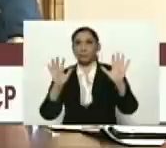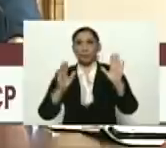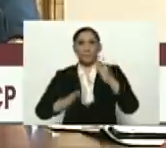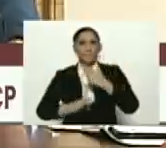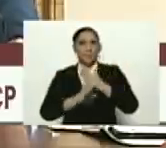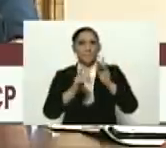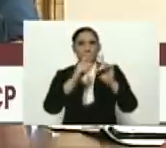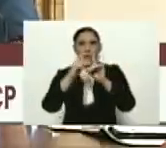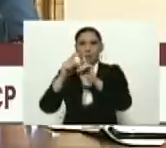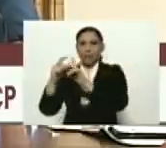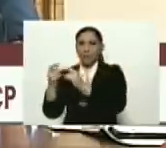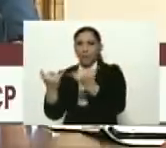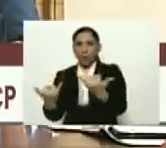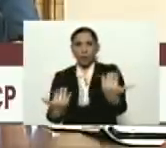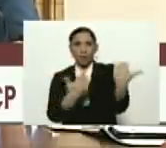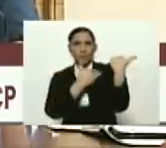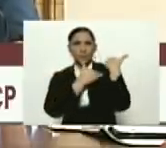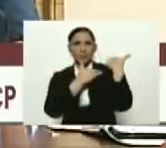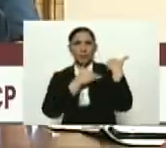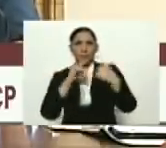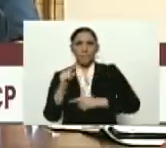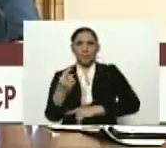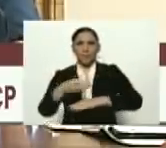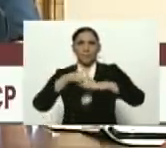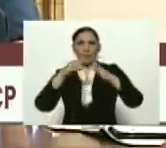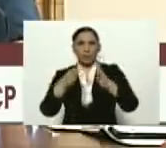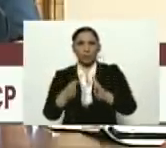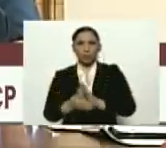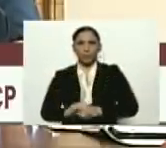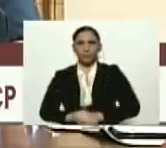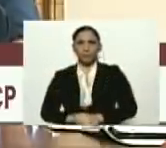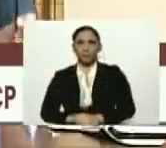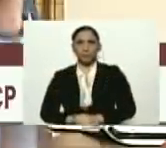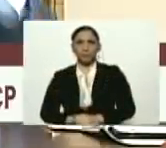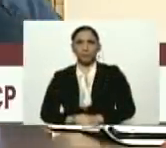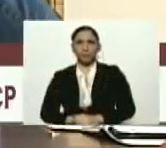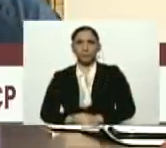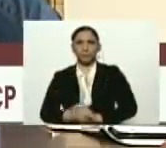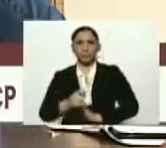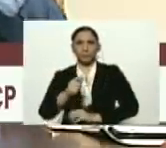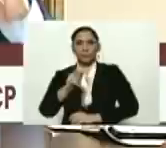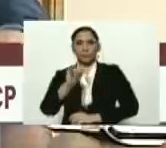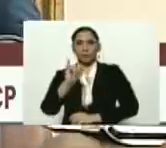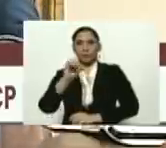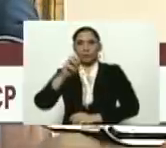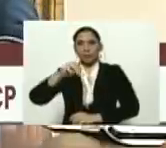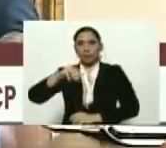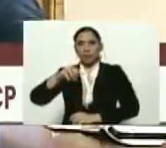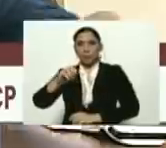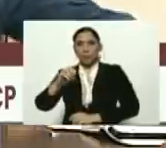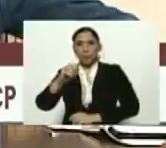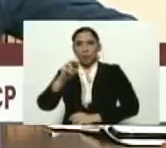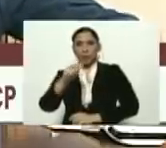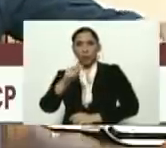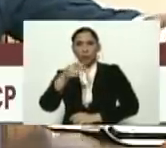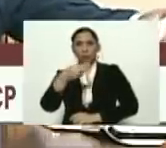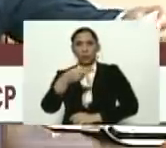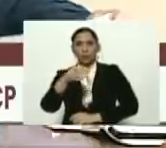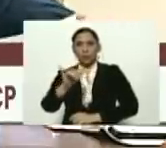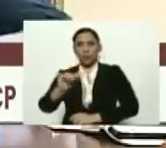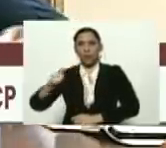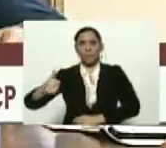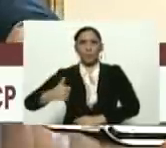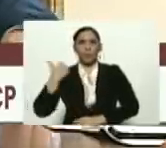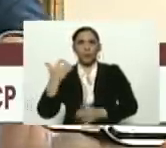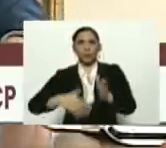darle la palabra al representante del primer ministro, Timothy Harris. Aprovecho para